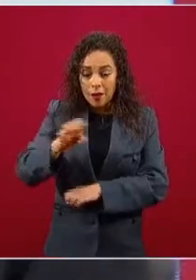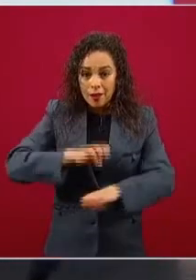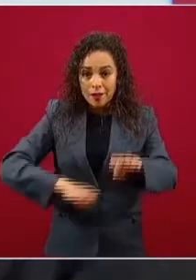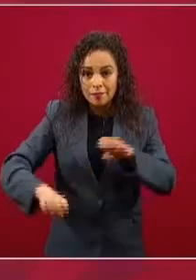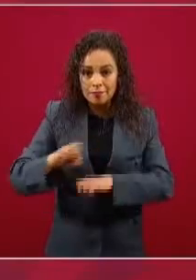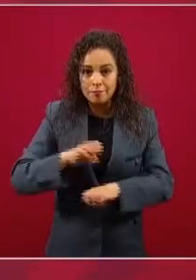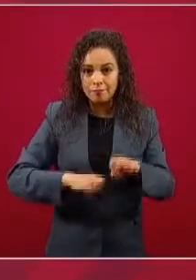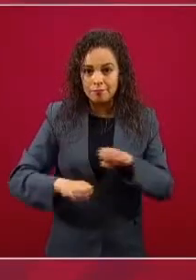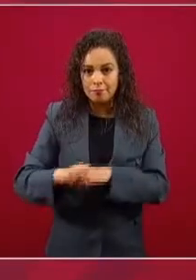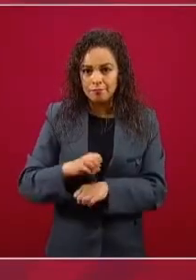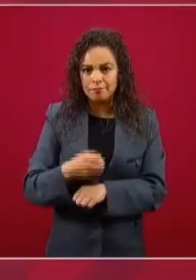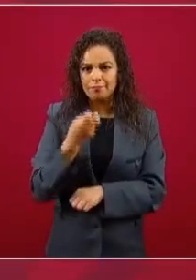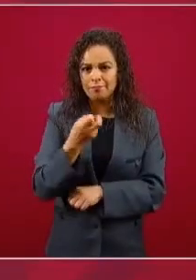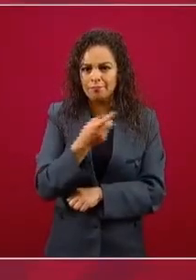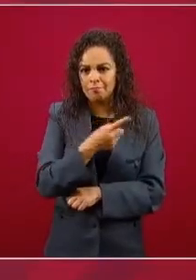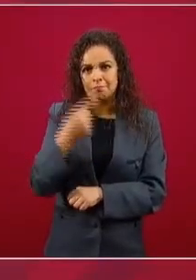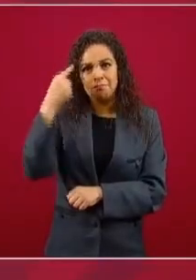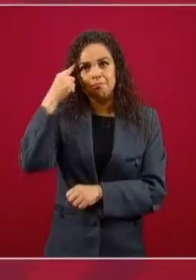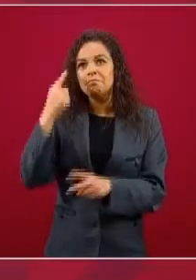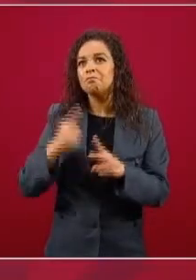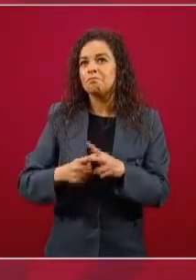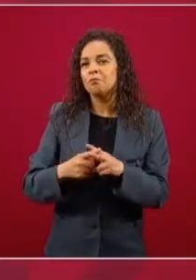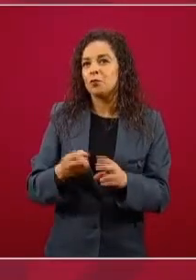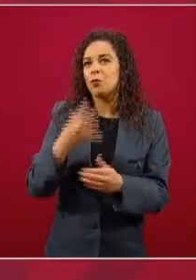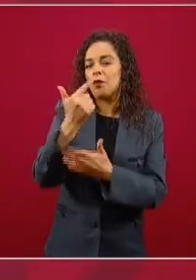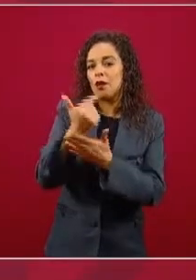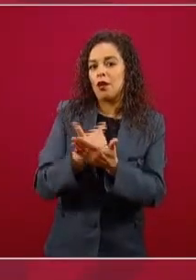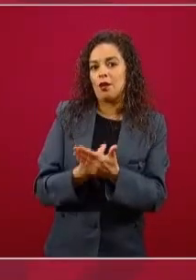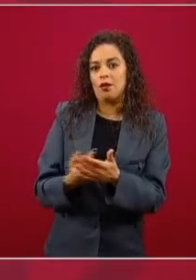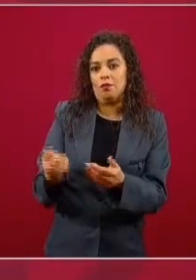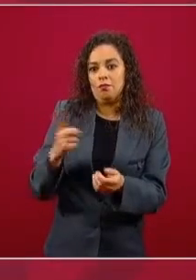es el equivalente a lo que nos ahorramos